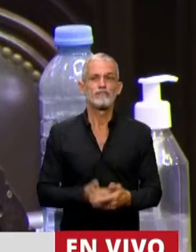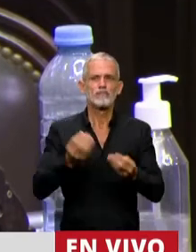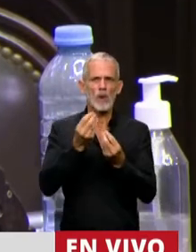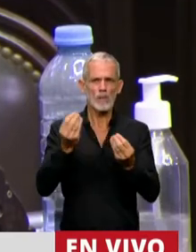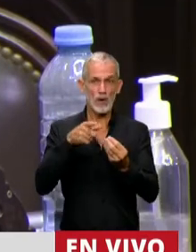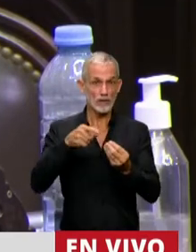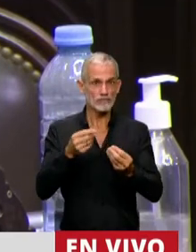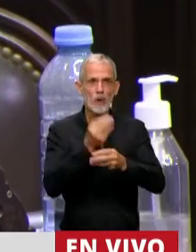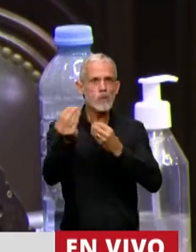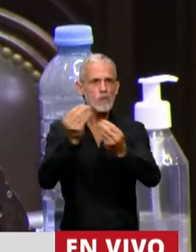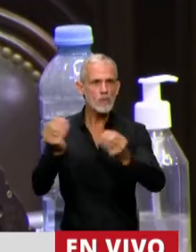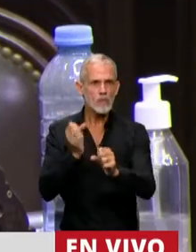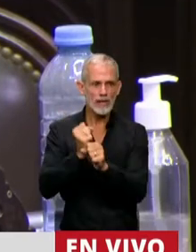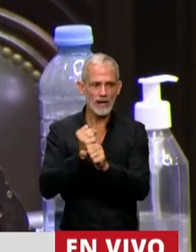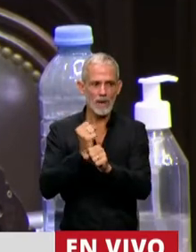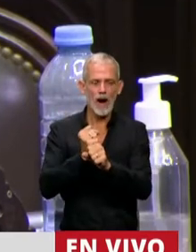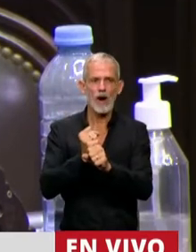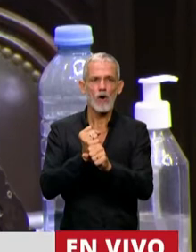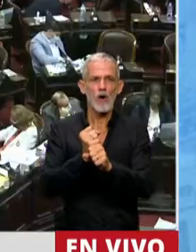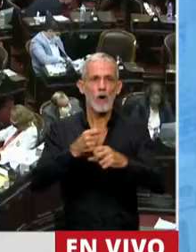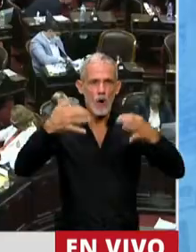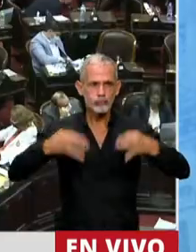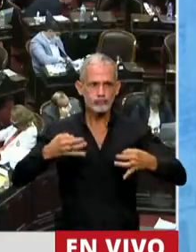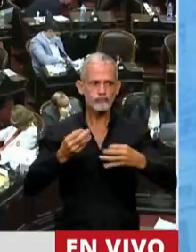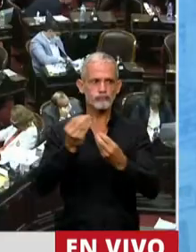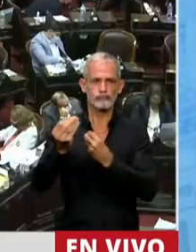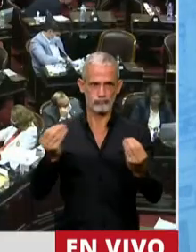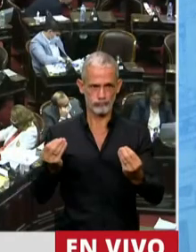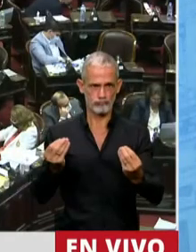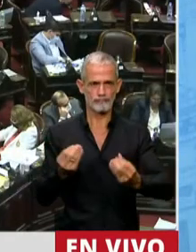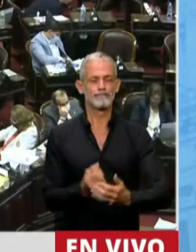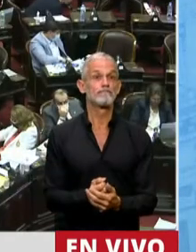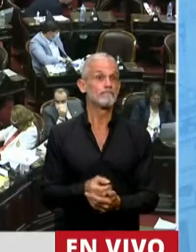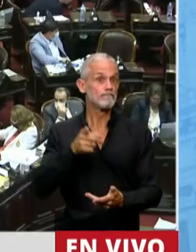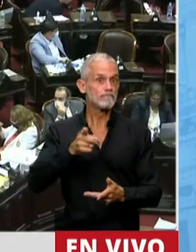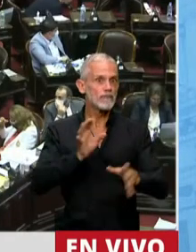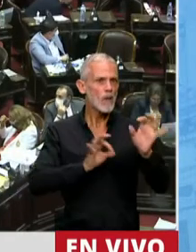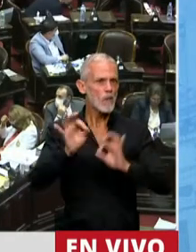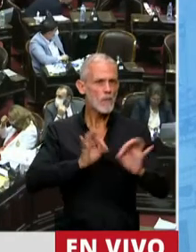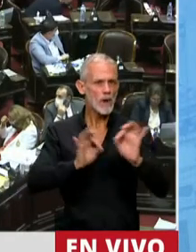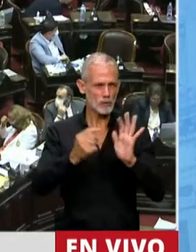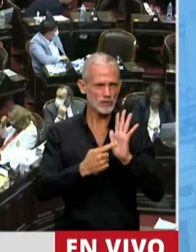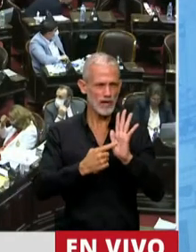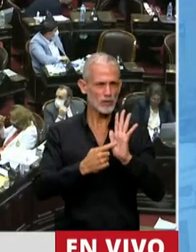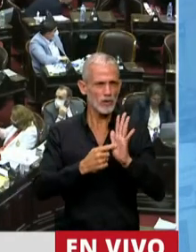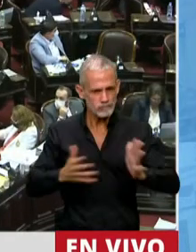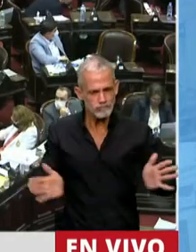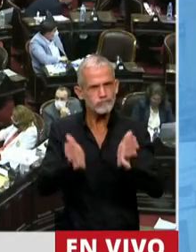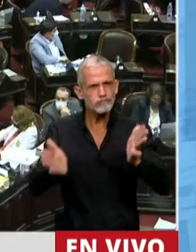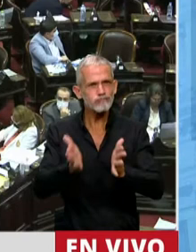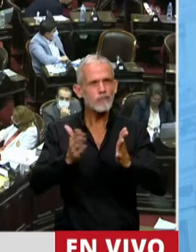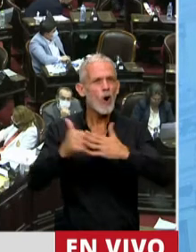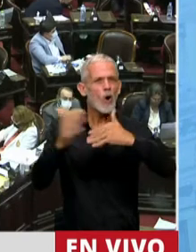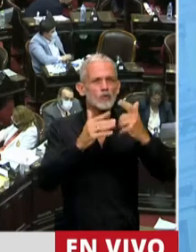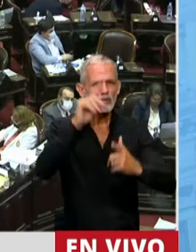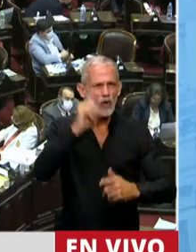porque esto va a generar puestos de trabajo de manera concreta. Es el proyecto, como bien lo dijo, de incentivo a la construcción